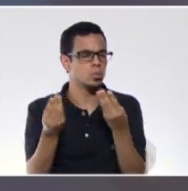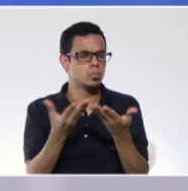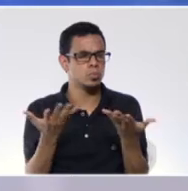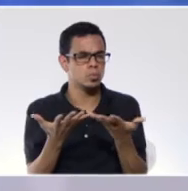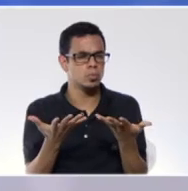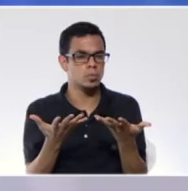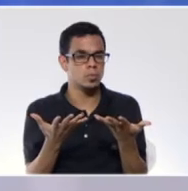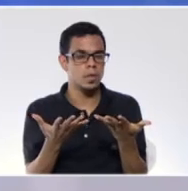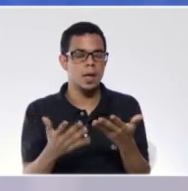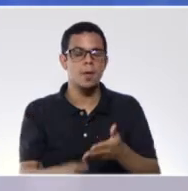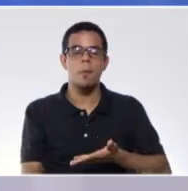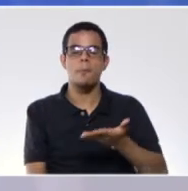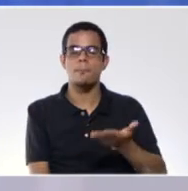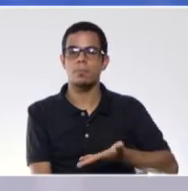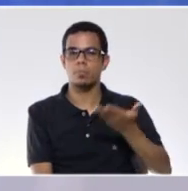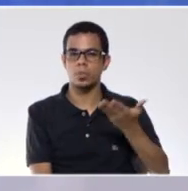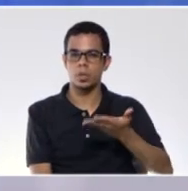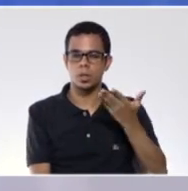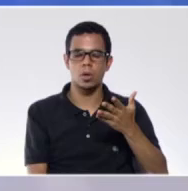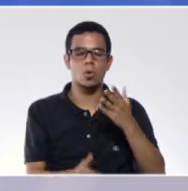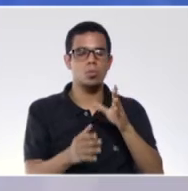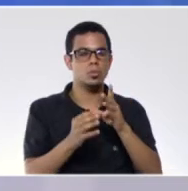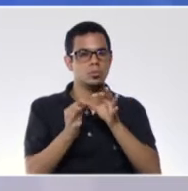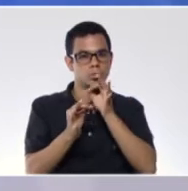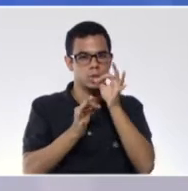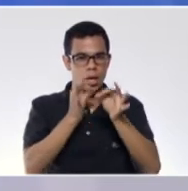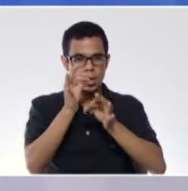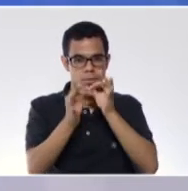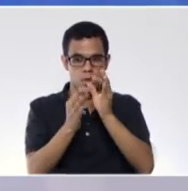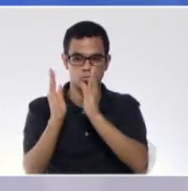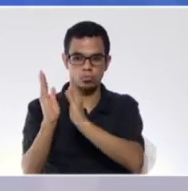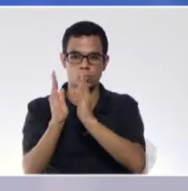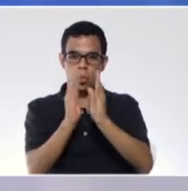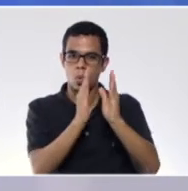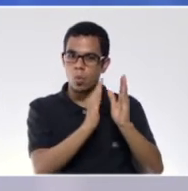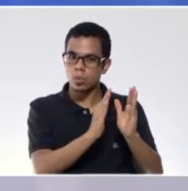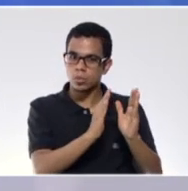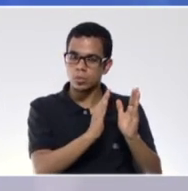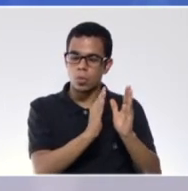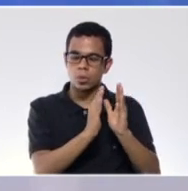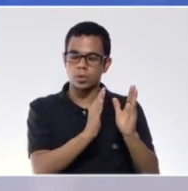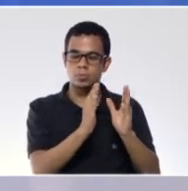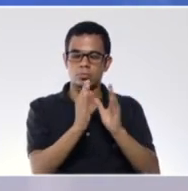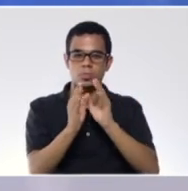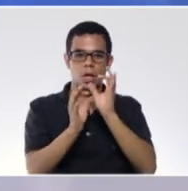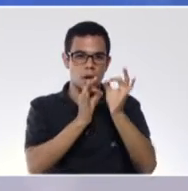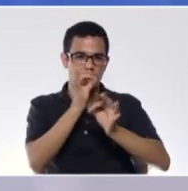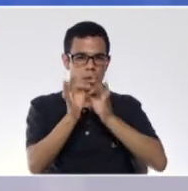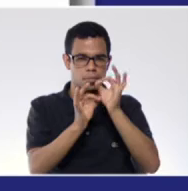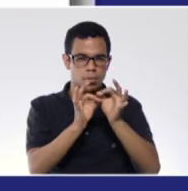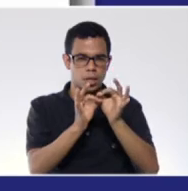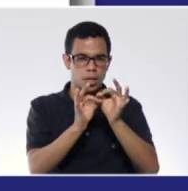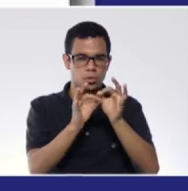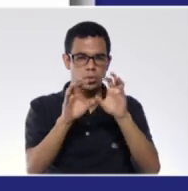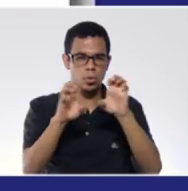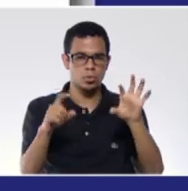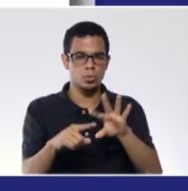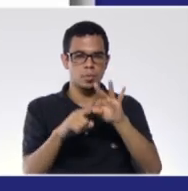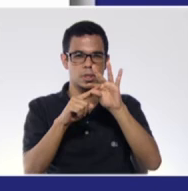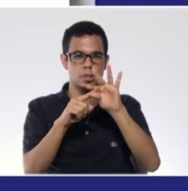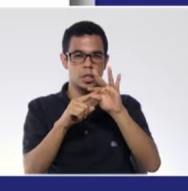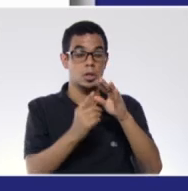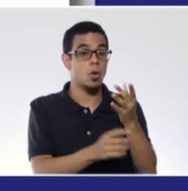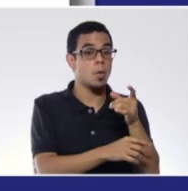Es importantísimo, como lo hemos desarrollado en cada uno de los segmentos de educación especial, siempre ir de lo simple a lo más complejo.